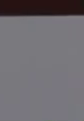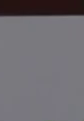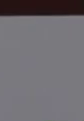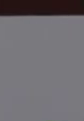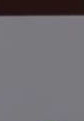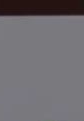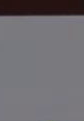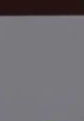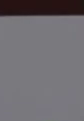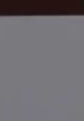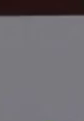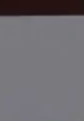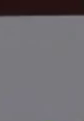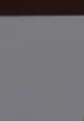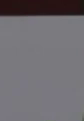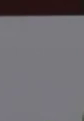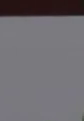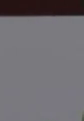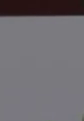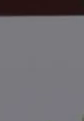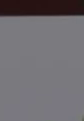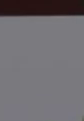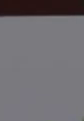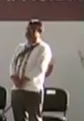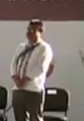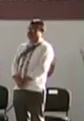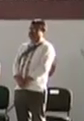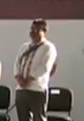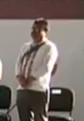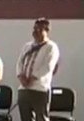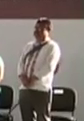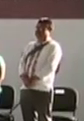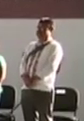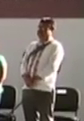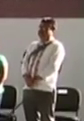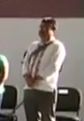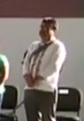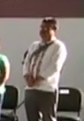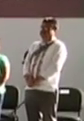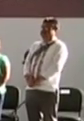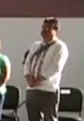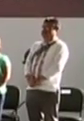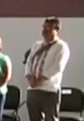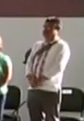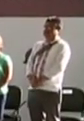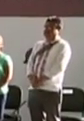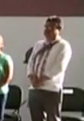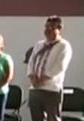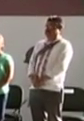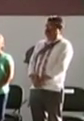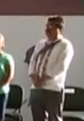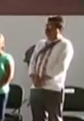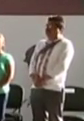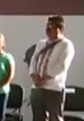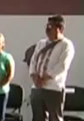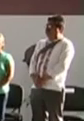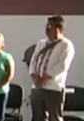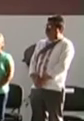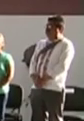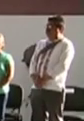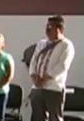pobreza, nos dice que es el tercer estado en situación de pobreza. Nos dice que más